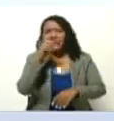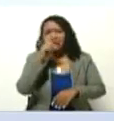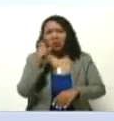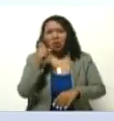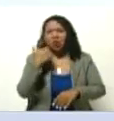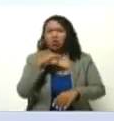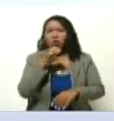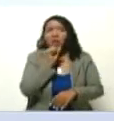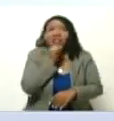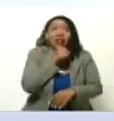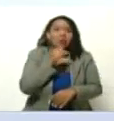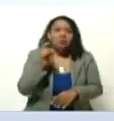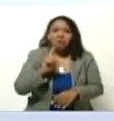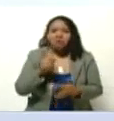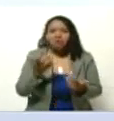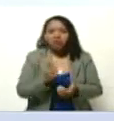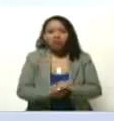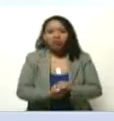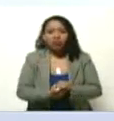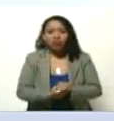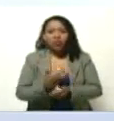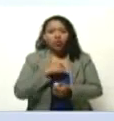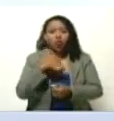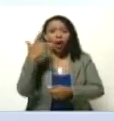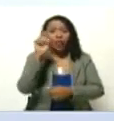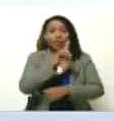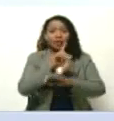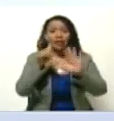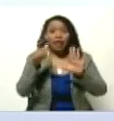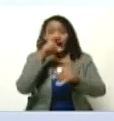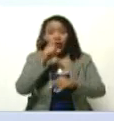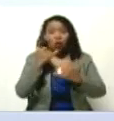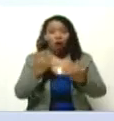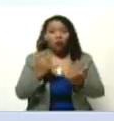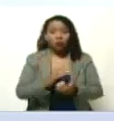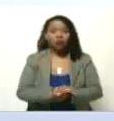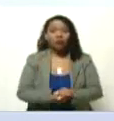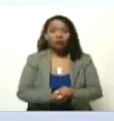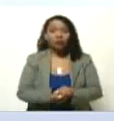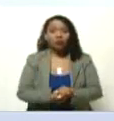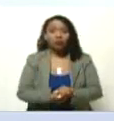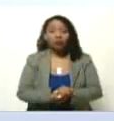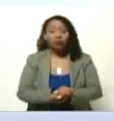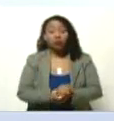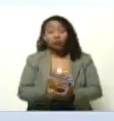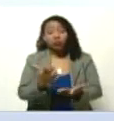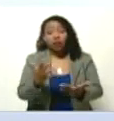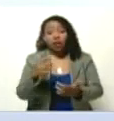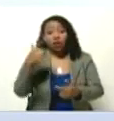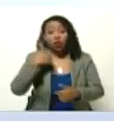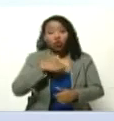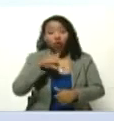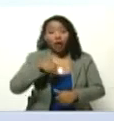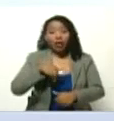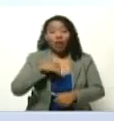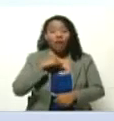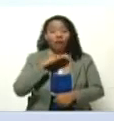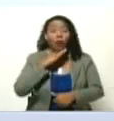todavía. Vamos para 16 años ahora. Y está lleno de